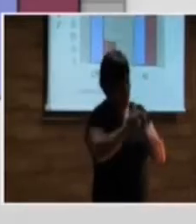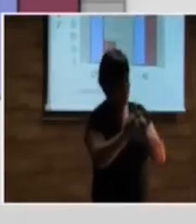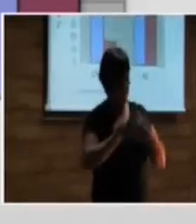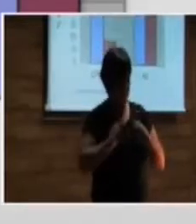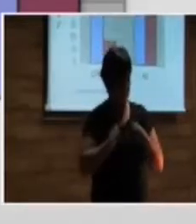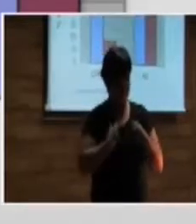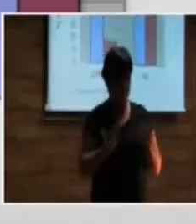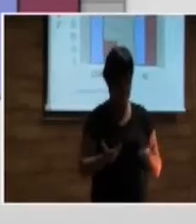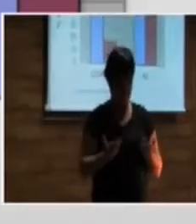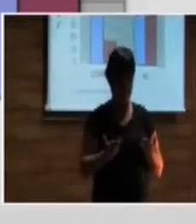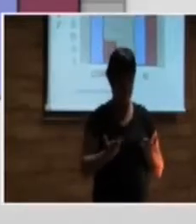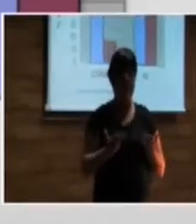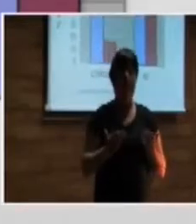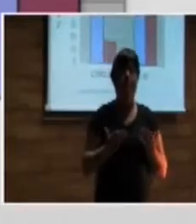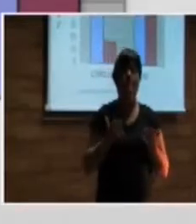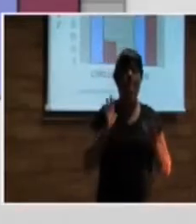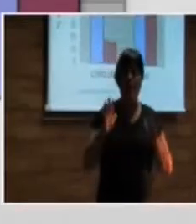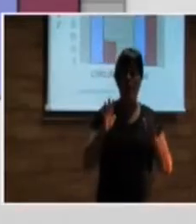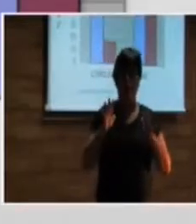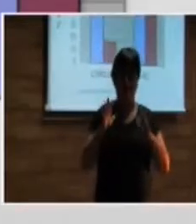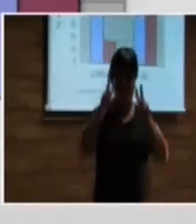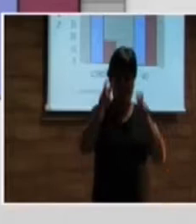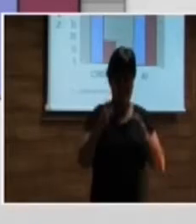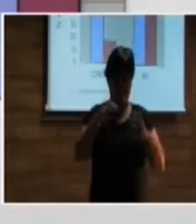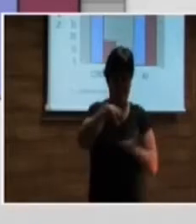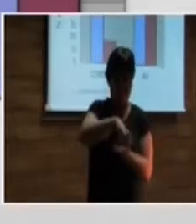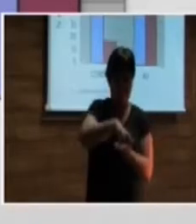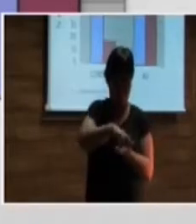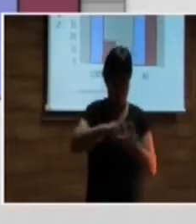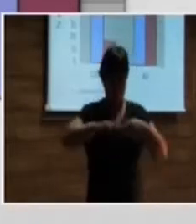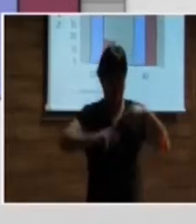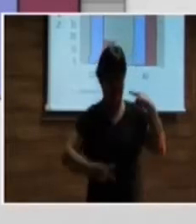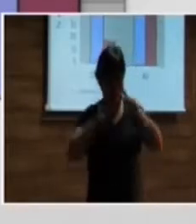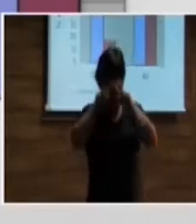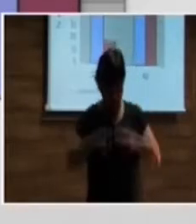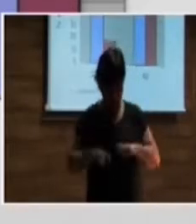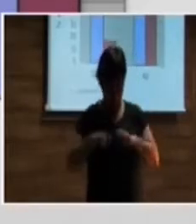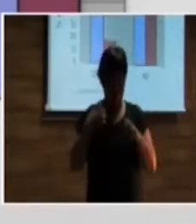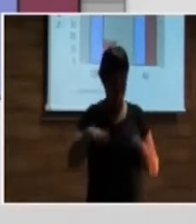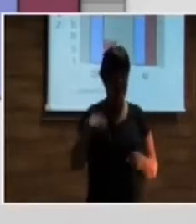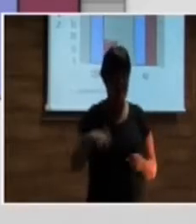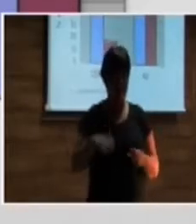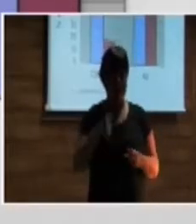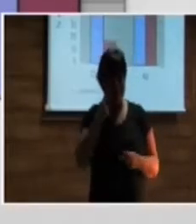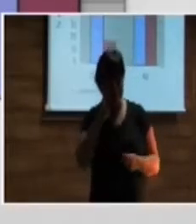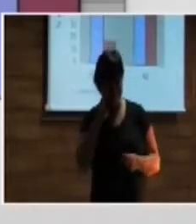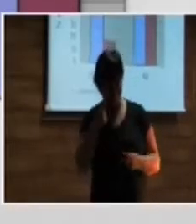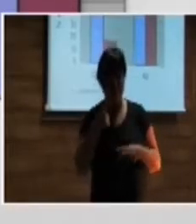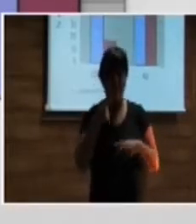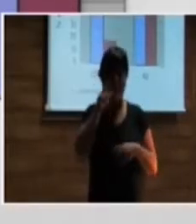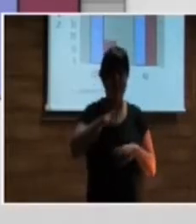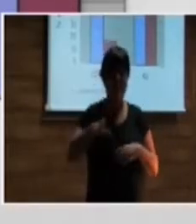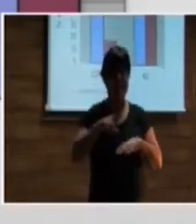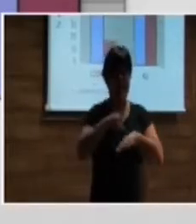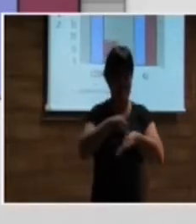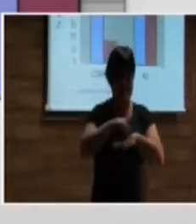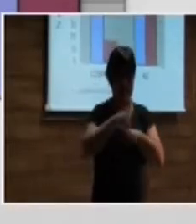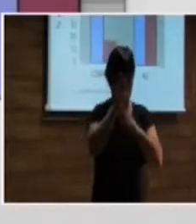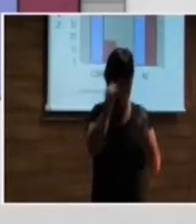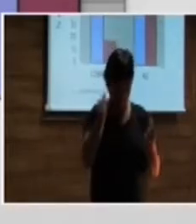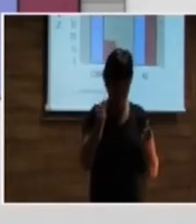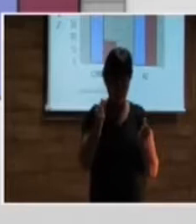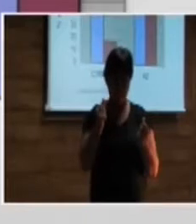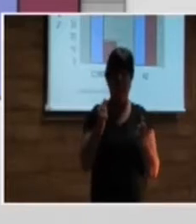Banco de Genética en Argentina, el banco porque pertenece al programa, vemos que los pacientes con Alzheimer, prácticamente la mitad tienen